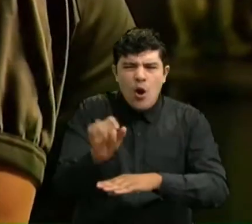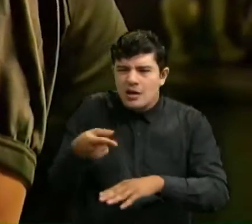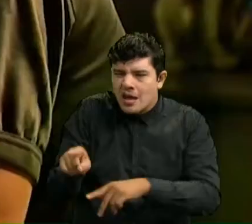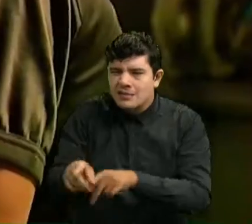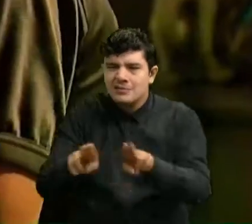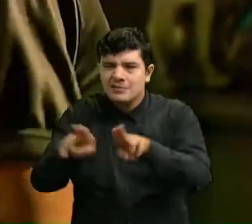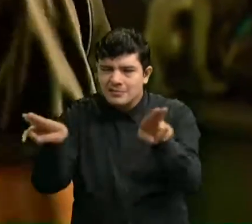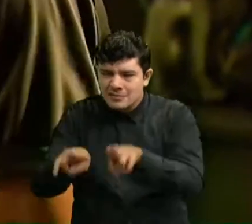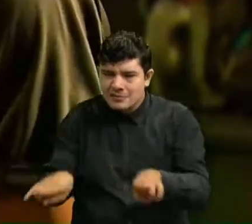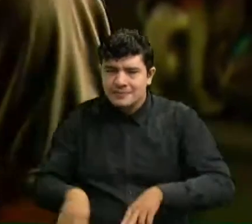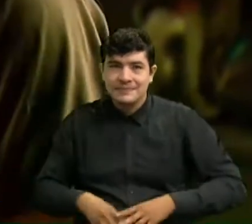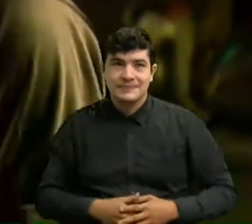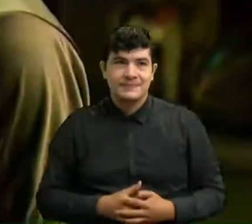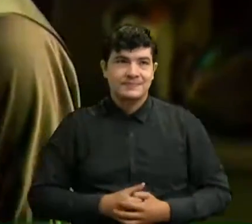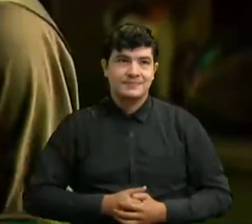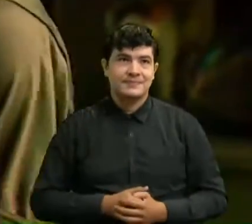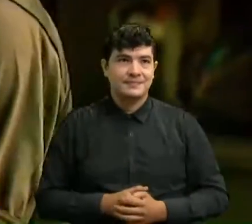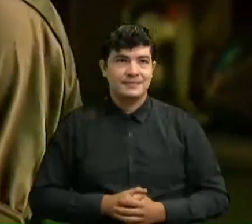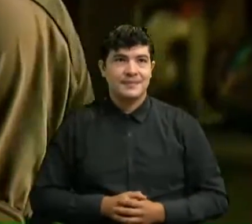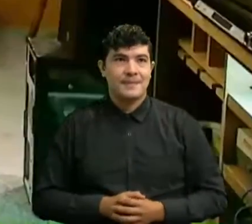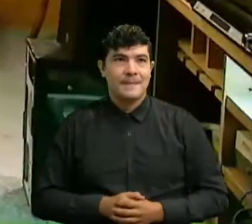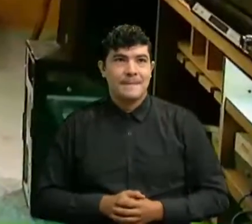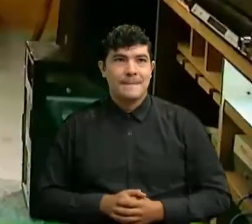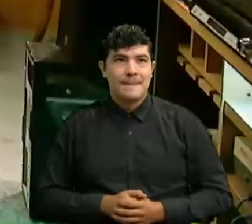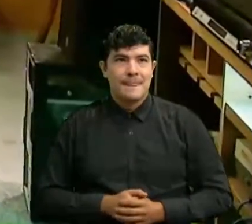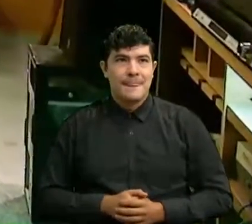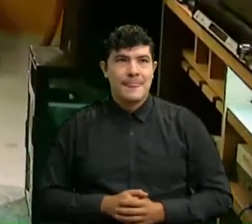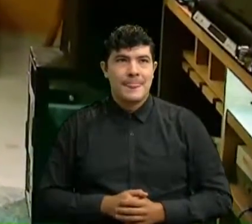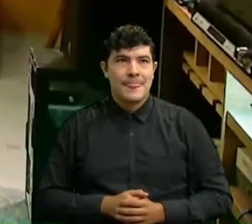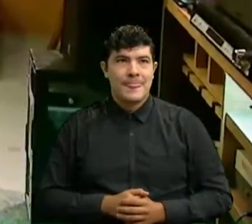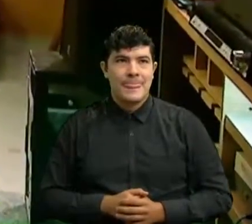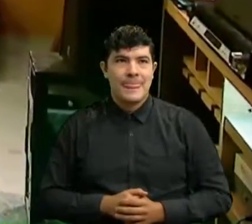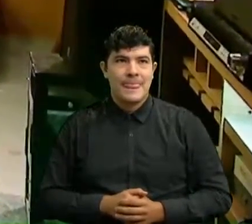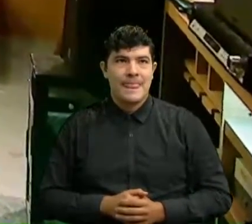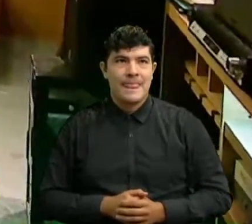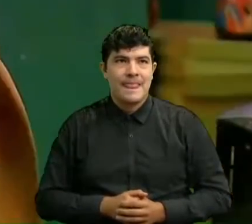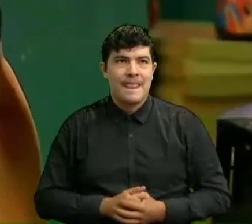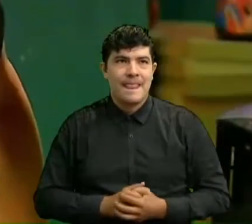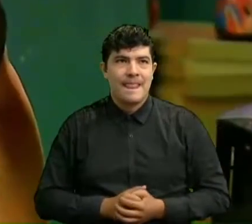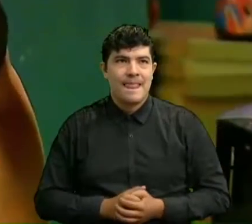Computadora, me copia, aquí, Águila Tecnológica, me copia.